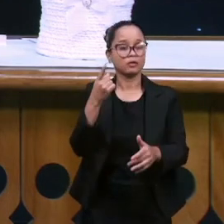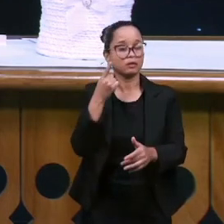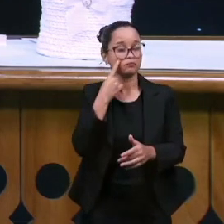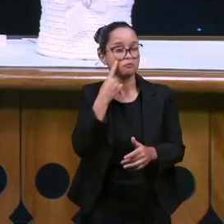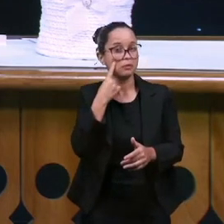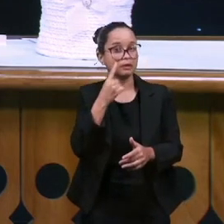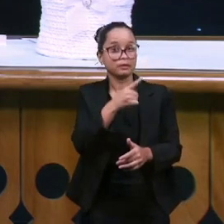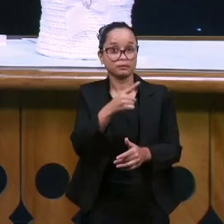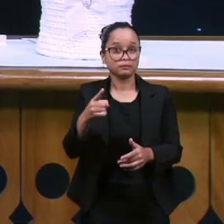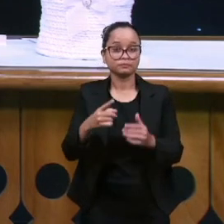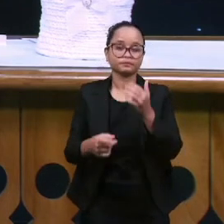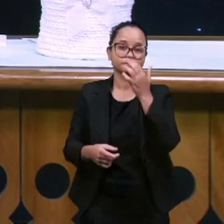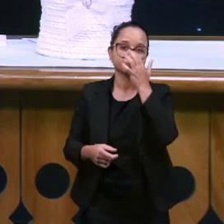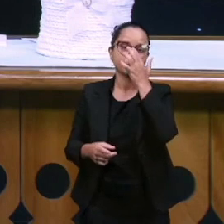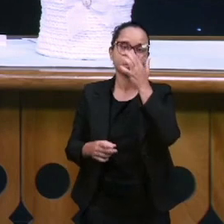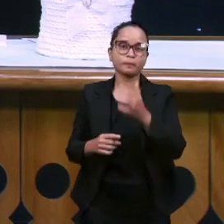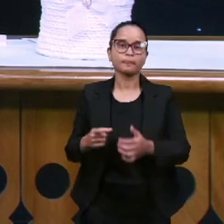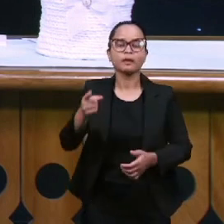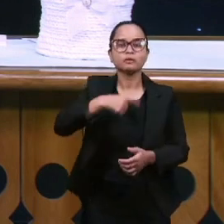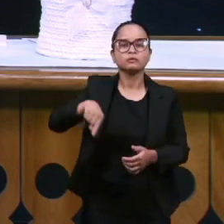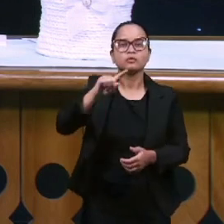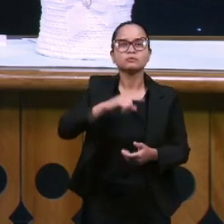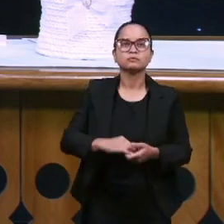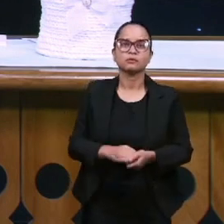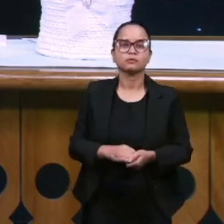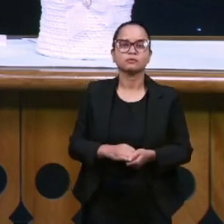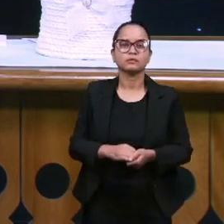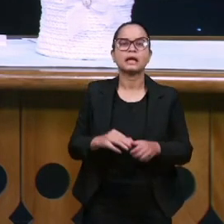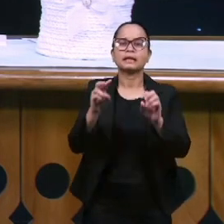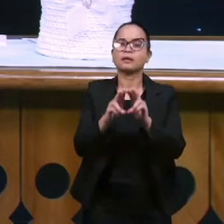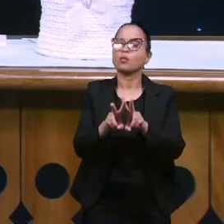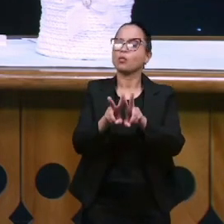Vean, mis hermanos, volviendo